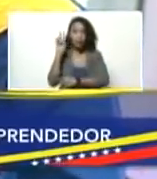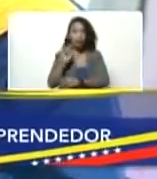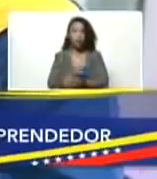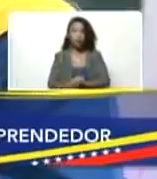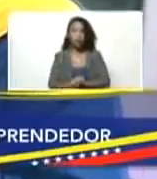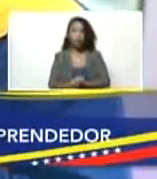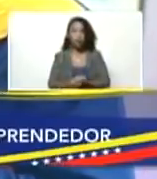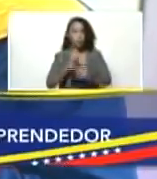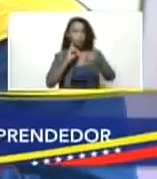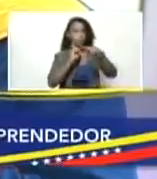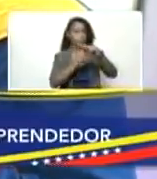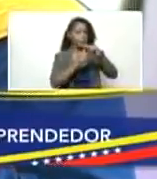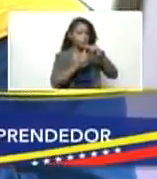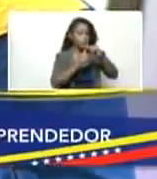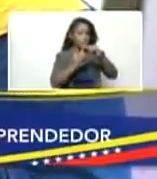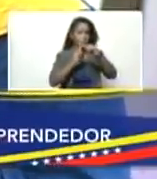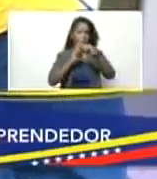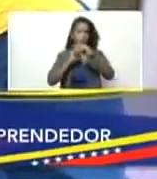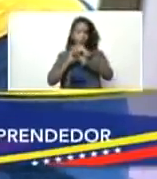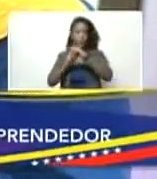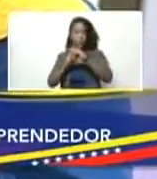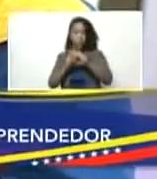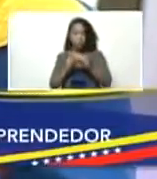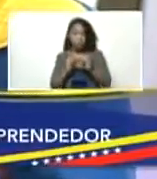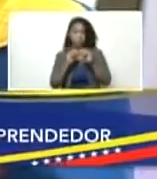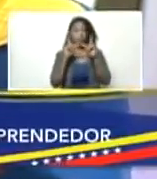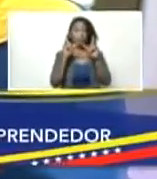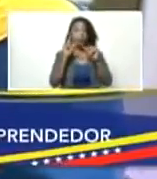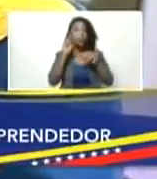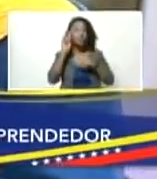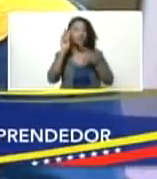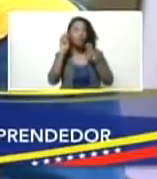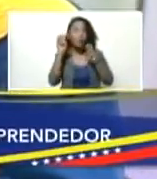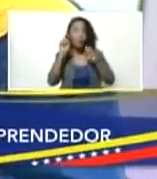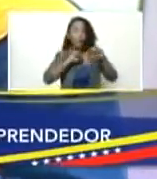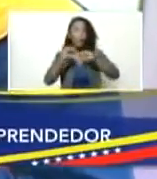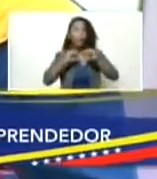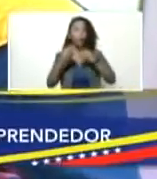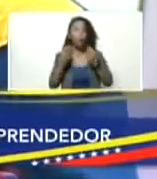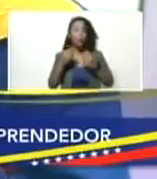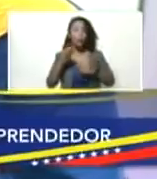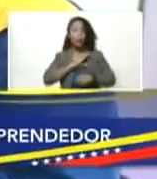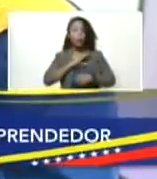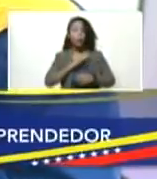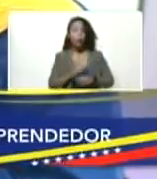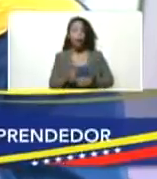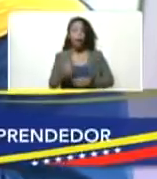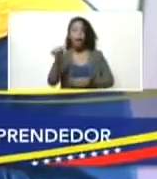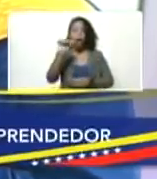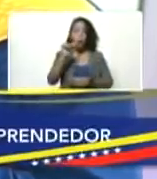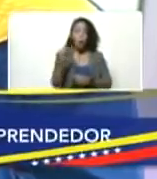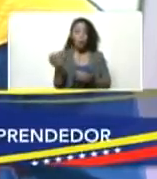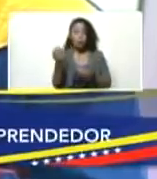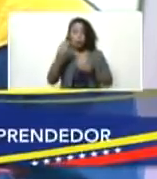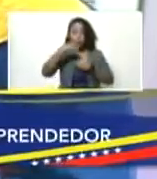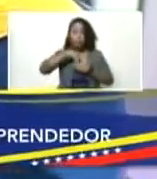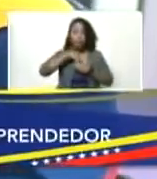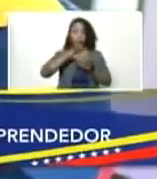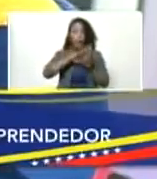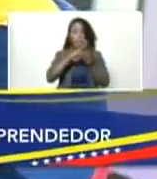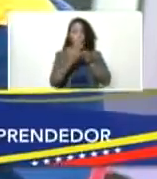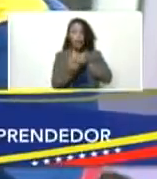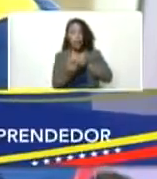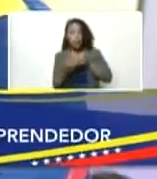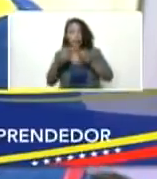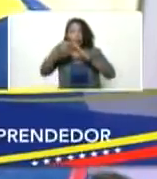y nos dimos cuenta del nuevo movimiento económico que estaba teniendo el país aguas adentro. Desde el barrio profundo,